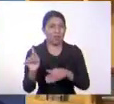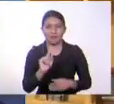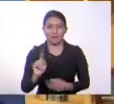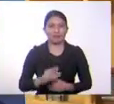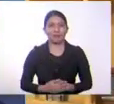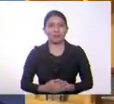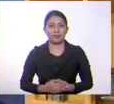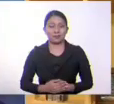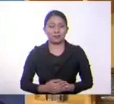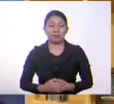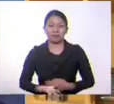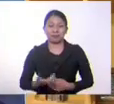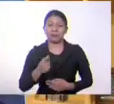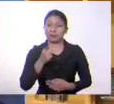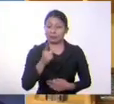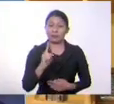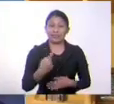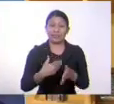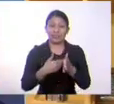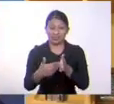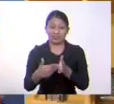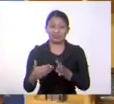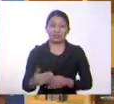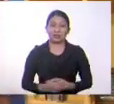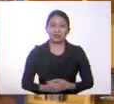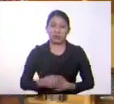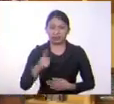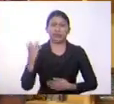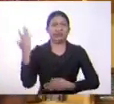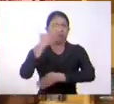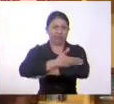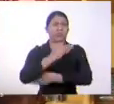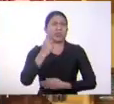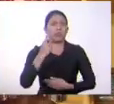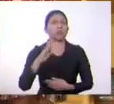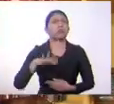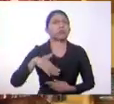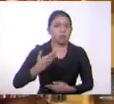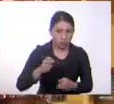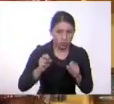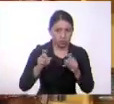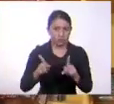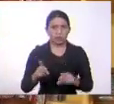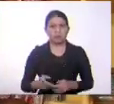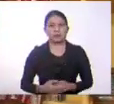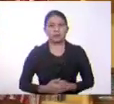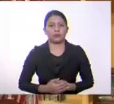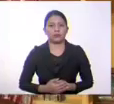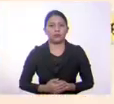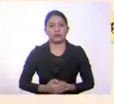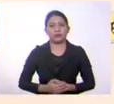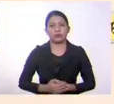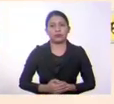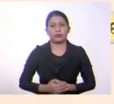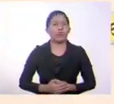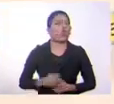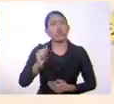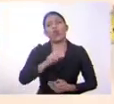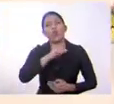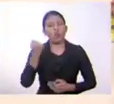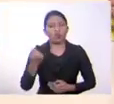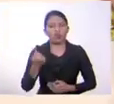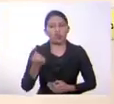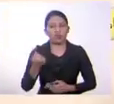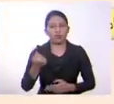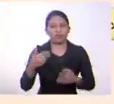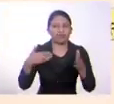eso, ¿verdad? Al inicio es una barrera, pero luego es una oportunidad. Muy bien, ¿qué otra barrera podemos encontrar? Por